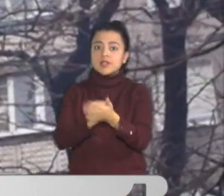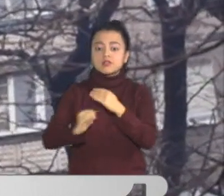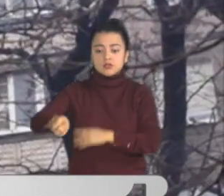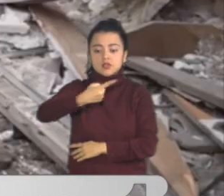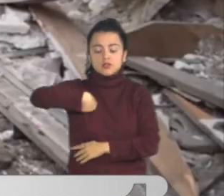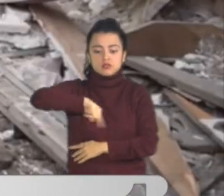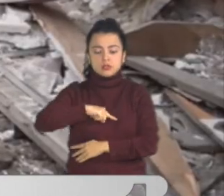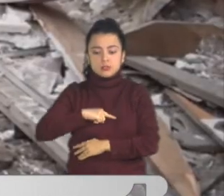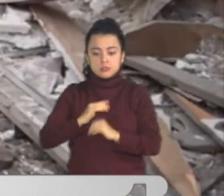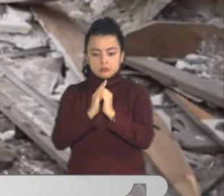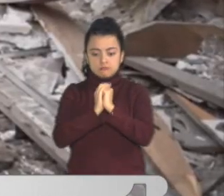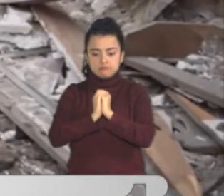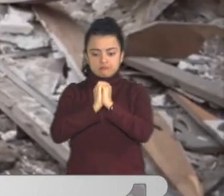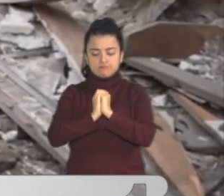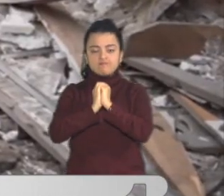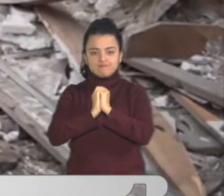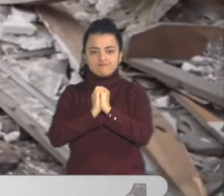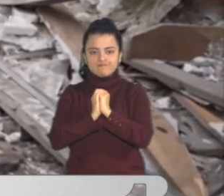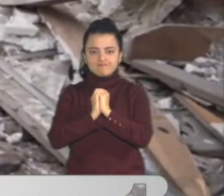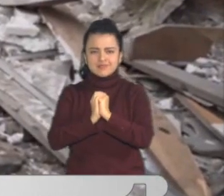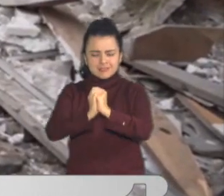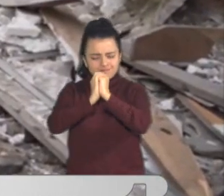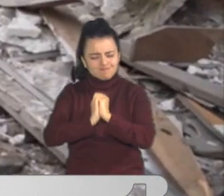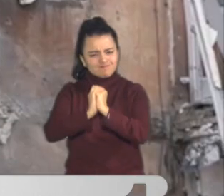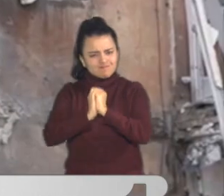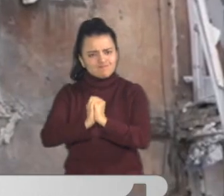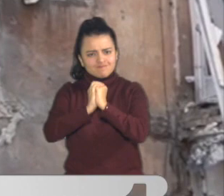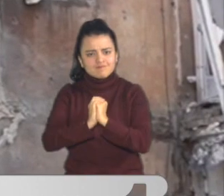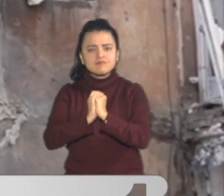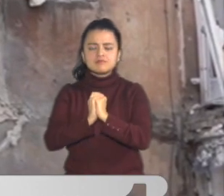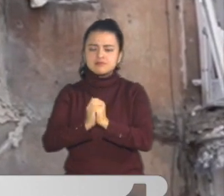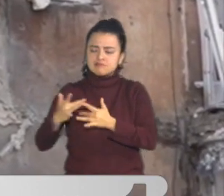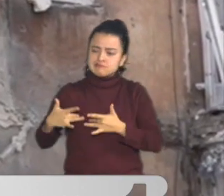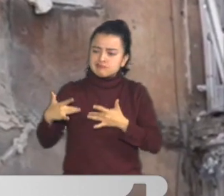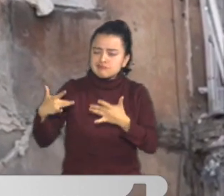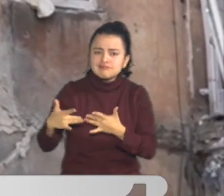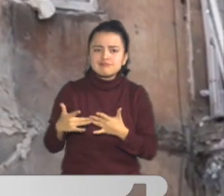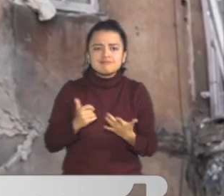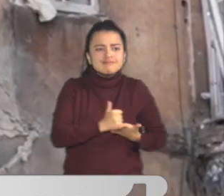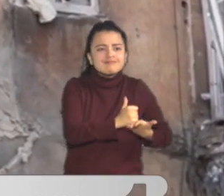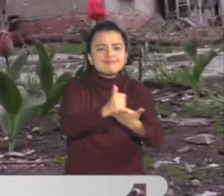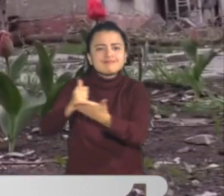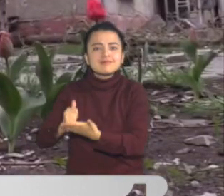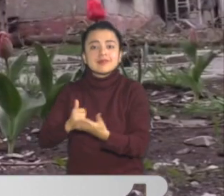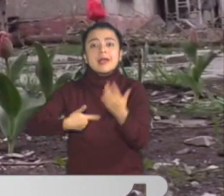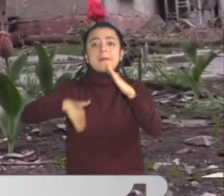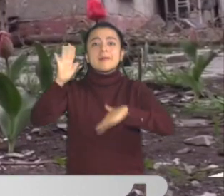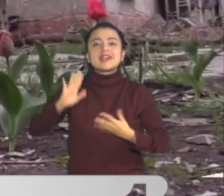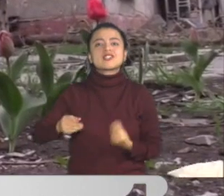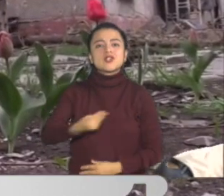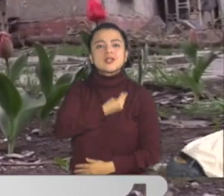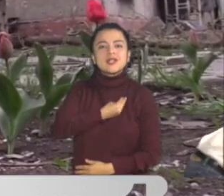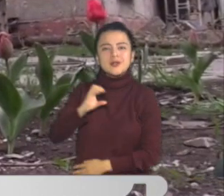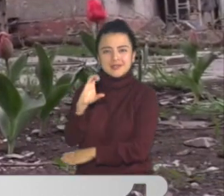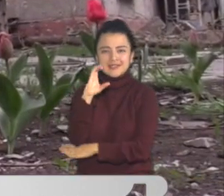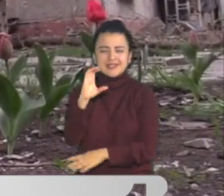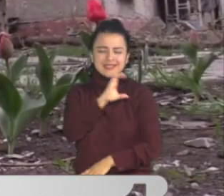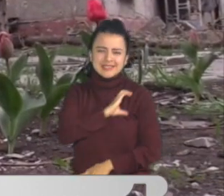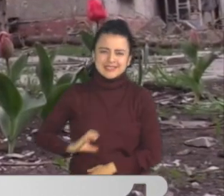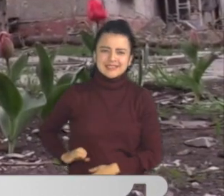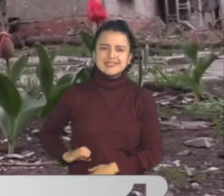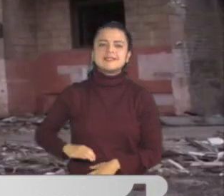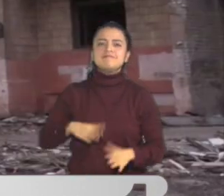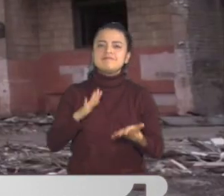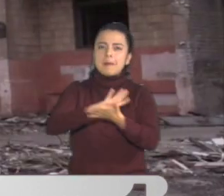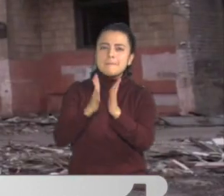llamados a reaccionar con la fuerza de la oración, con la ayuda concreta de la caridad, con todos los medios cristianos para que las armas den paso a las negociaciones.